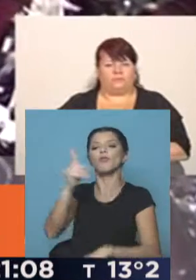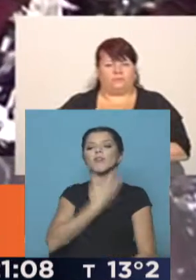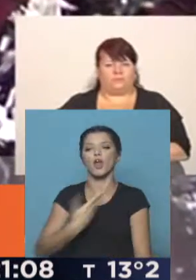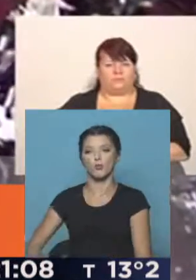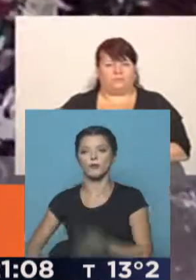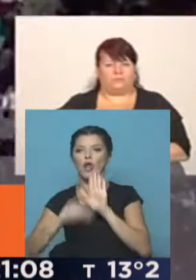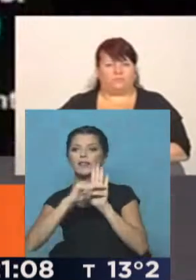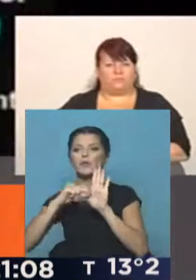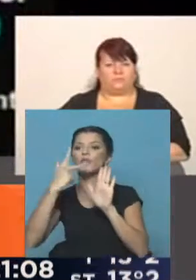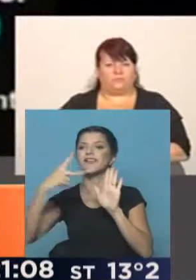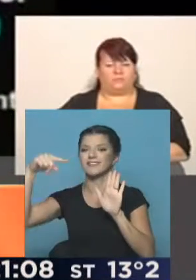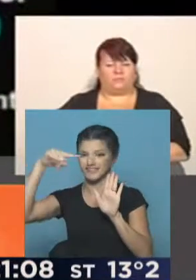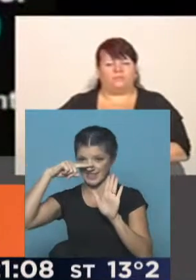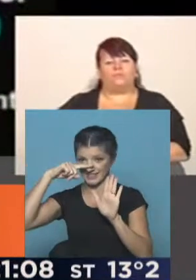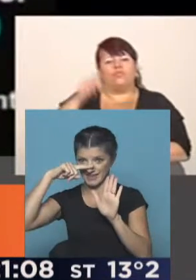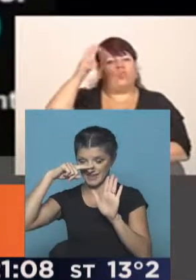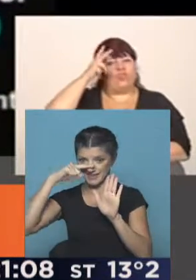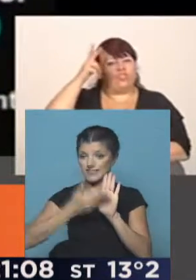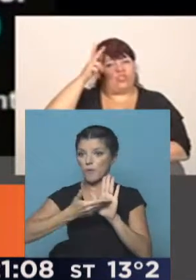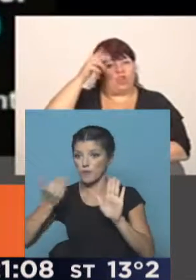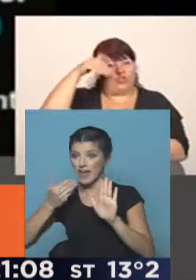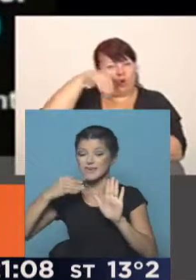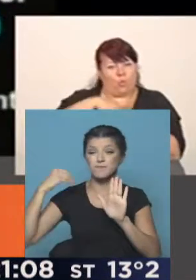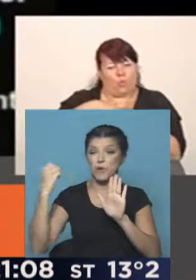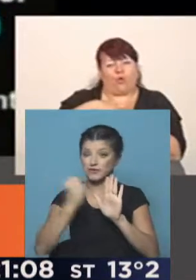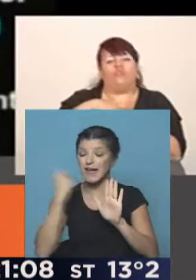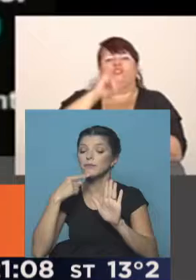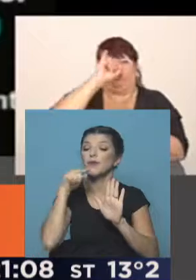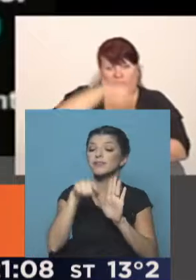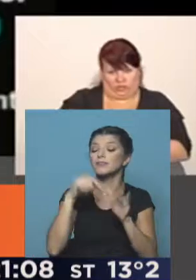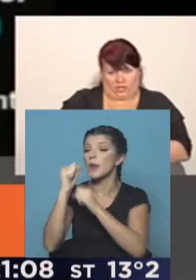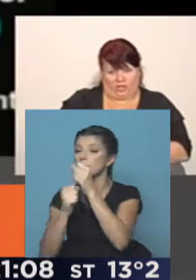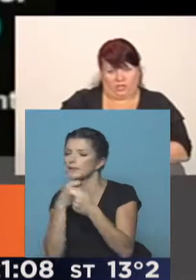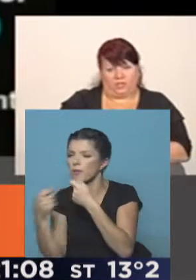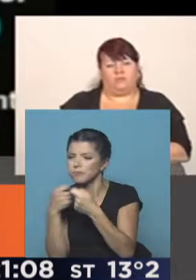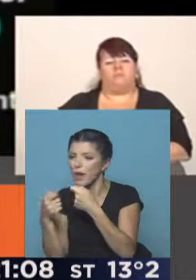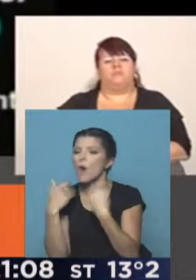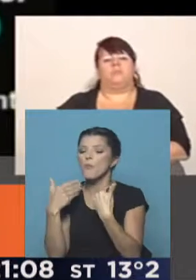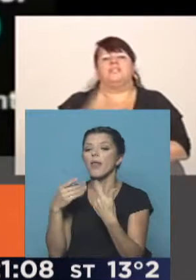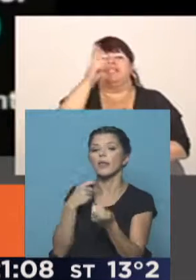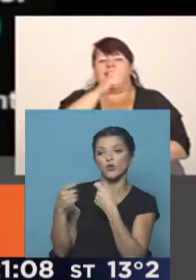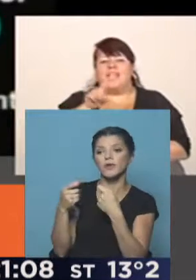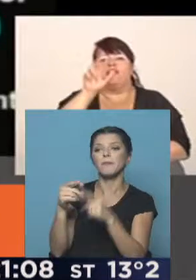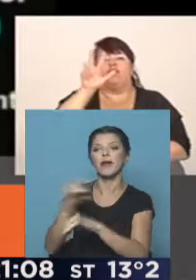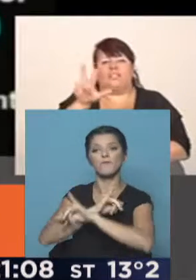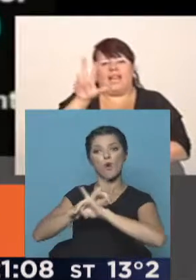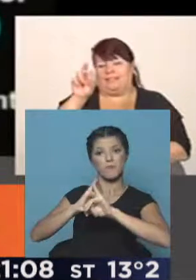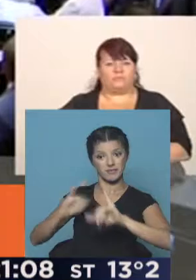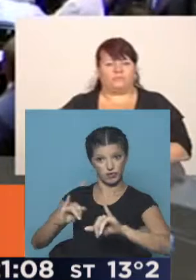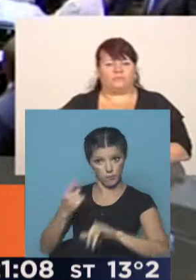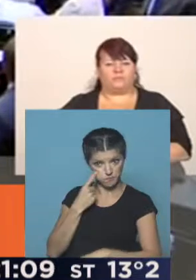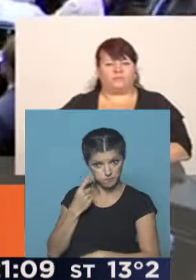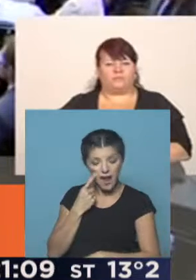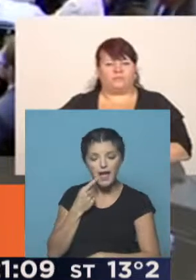artículo 37, clave, porque establece una negociación con una empresa coimera a cambio de información, ya que se